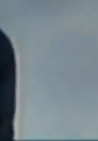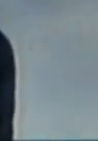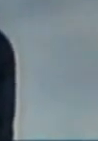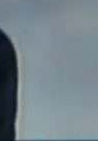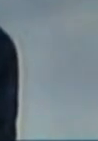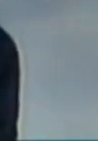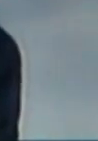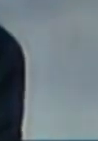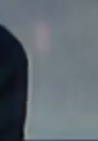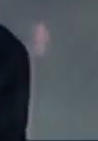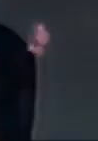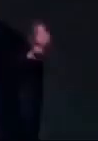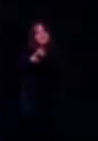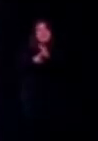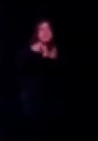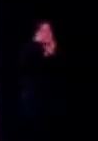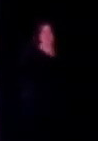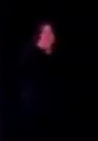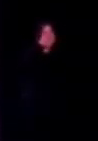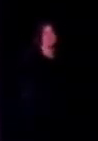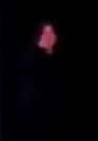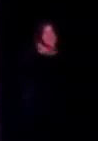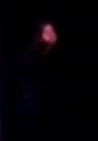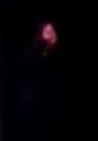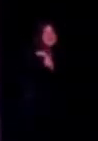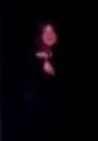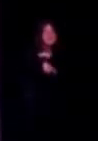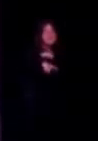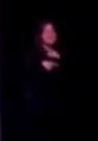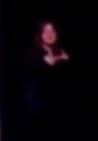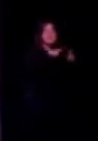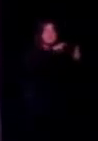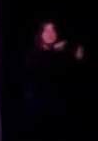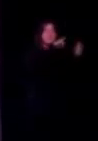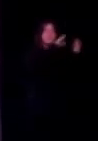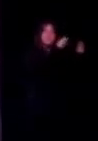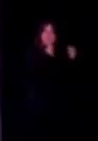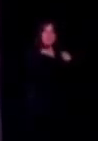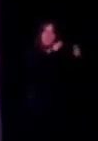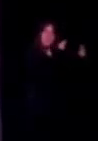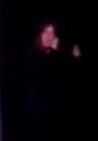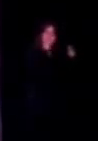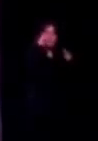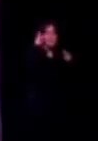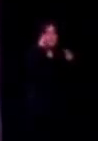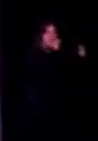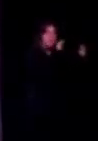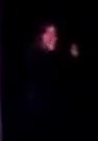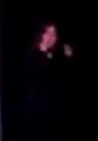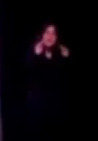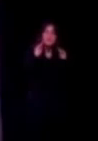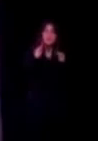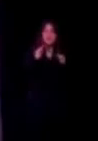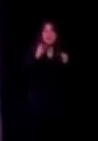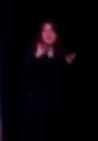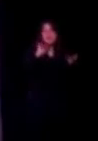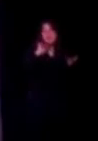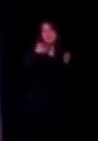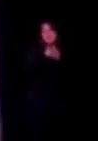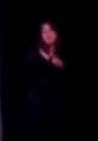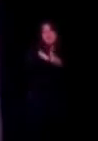vida y aportan conocimiento teniendo en cuenta la narración de la vida, frente a planteamientos, que no es que estén mal,